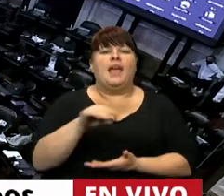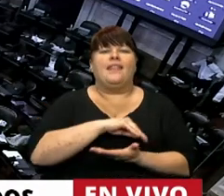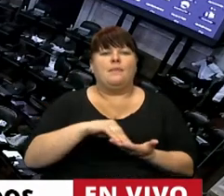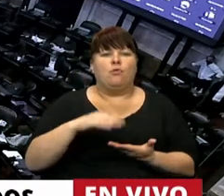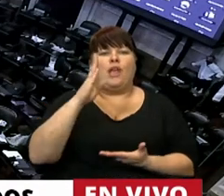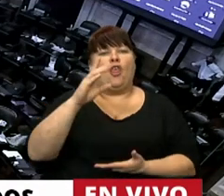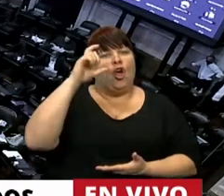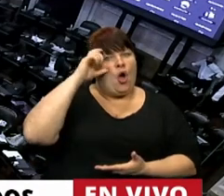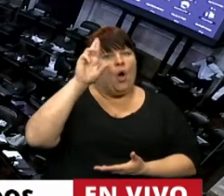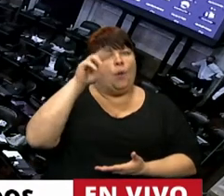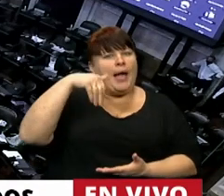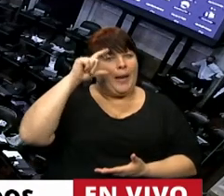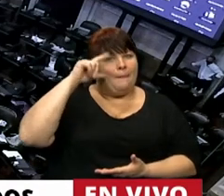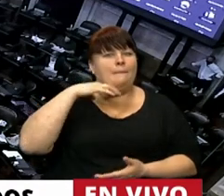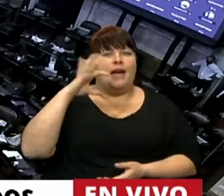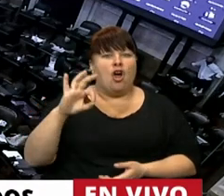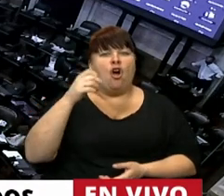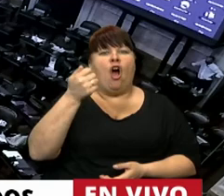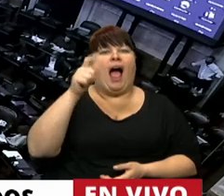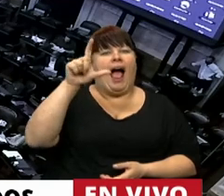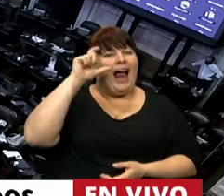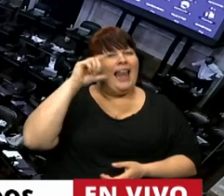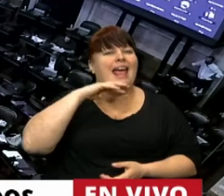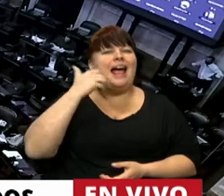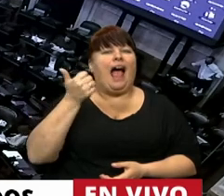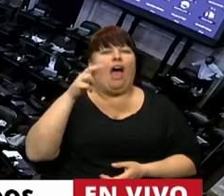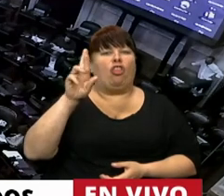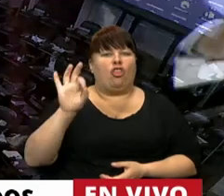Diputado Bermejo Alejandro.